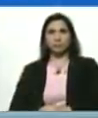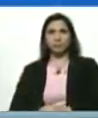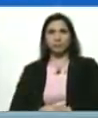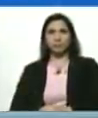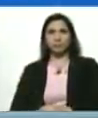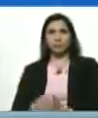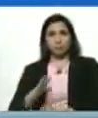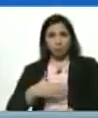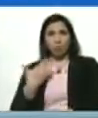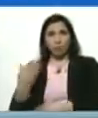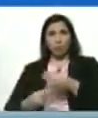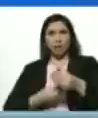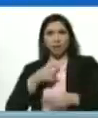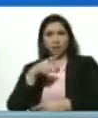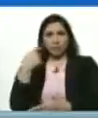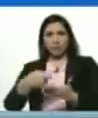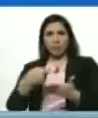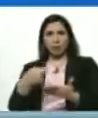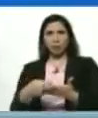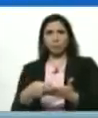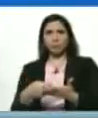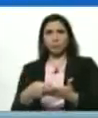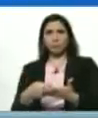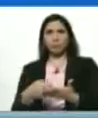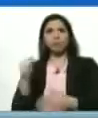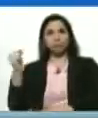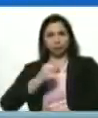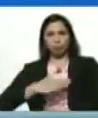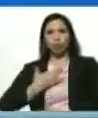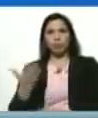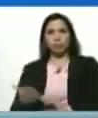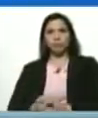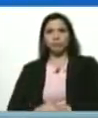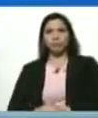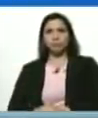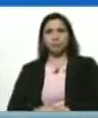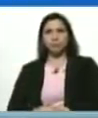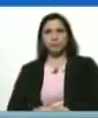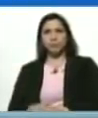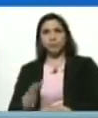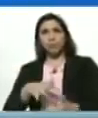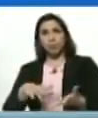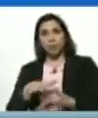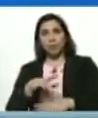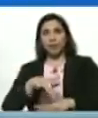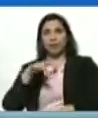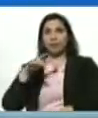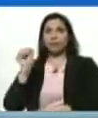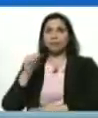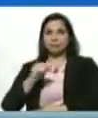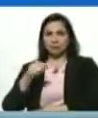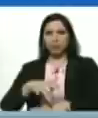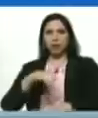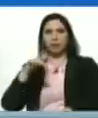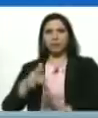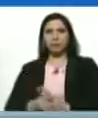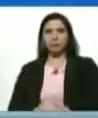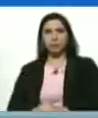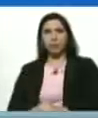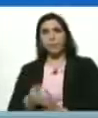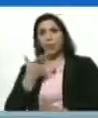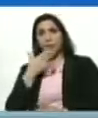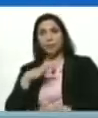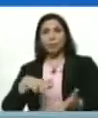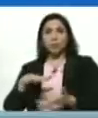podemos hacer este subsidio podemos que la situación ha sido grave ha sido grave que la